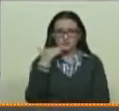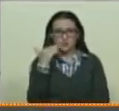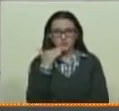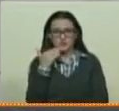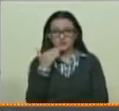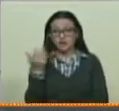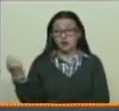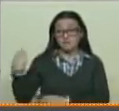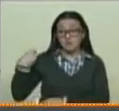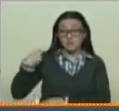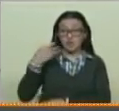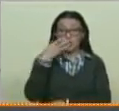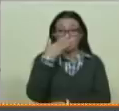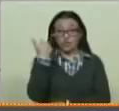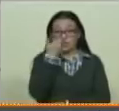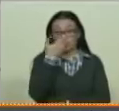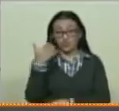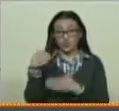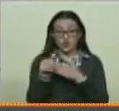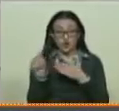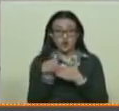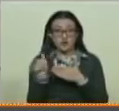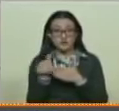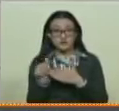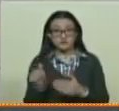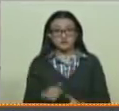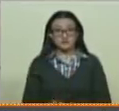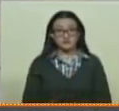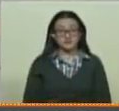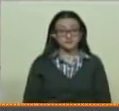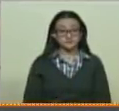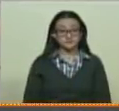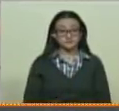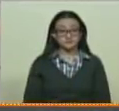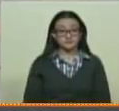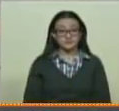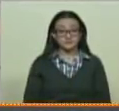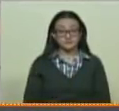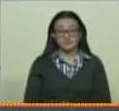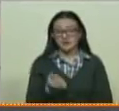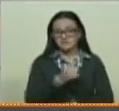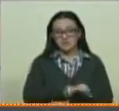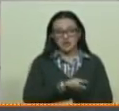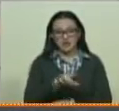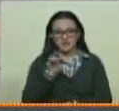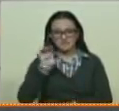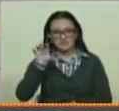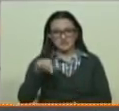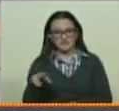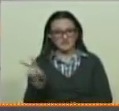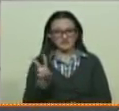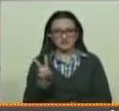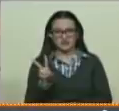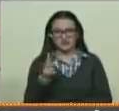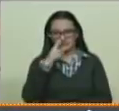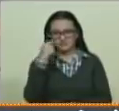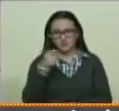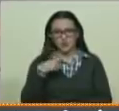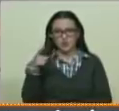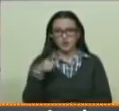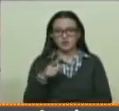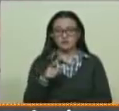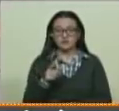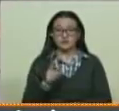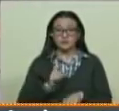dólares, que incumplieron el juramento de servirle a la patria que le hicieran en el momento en que asumieron el